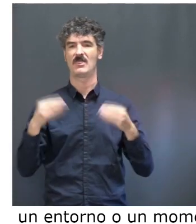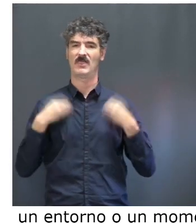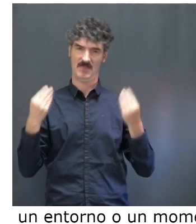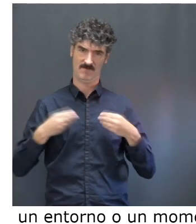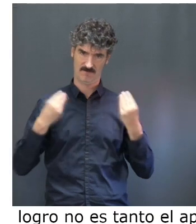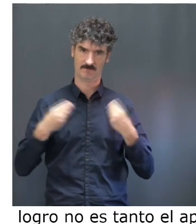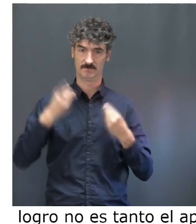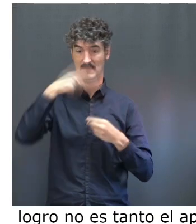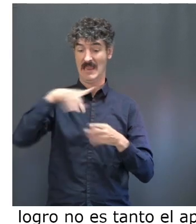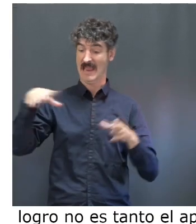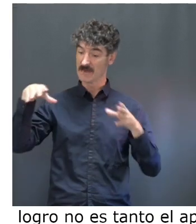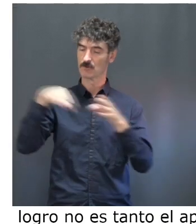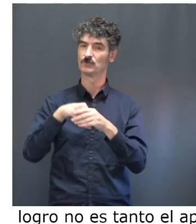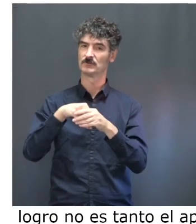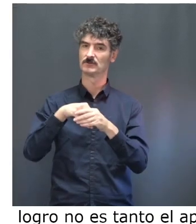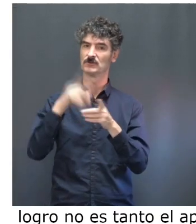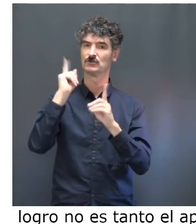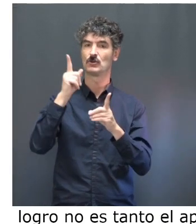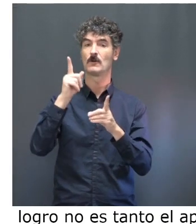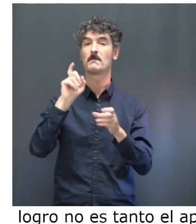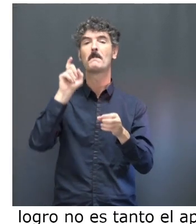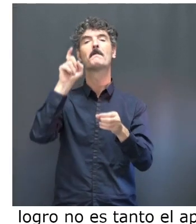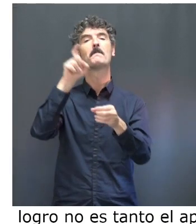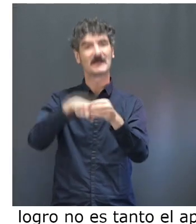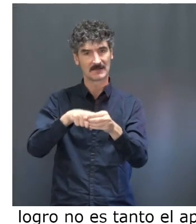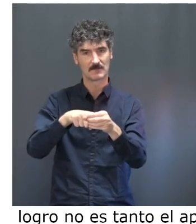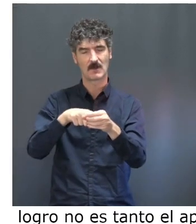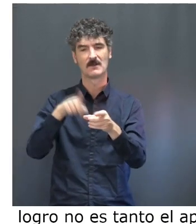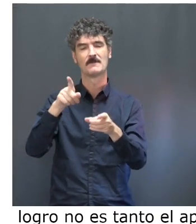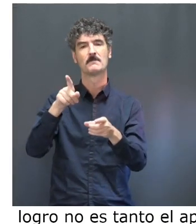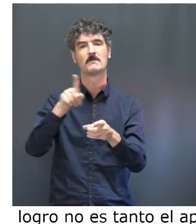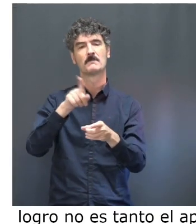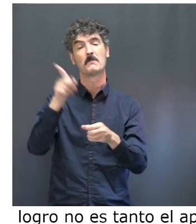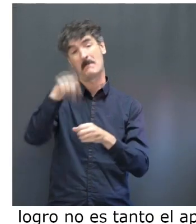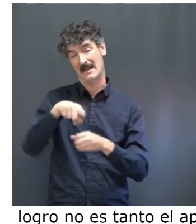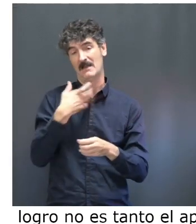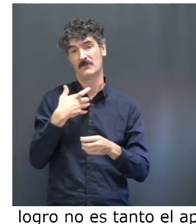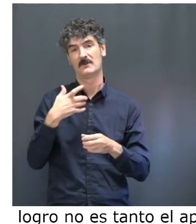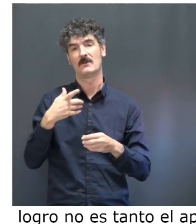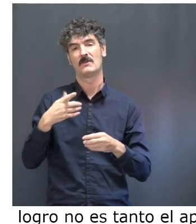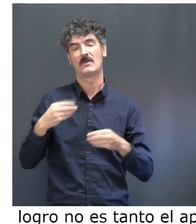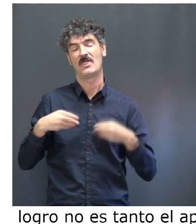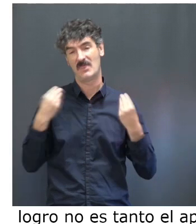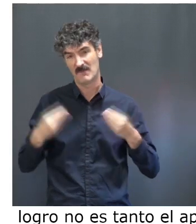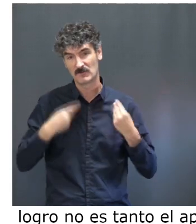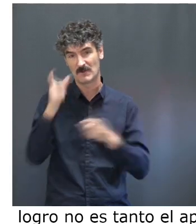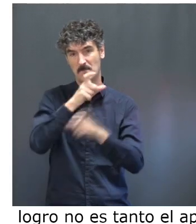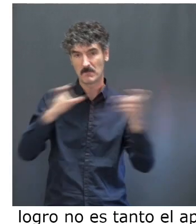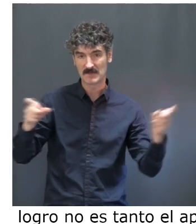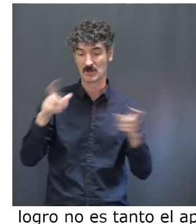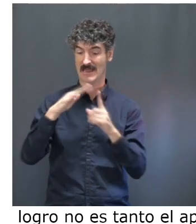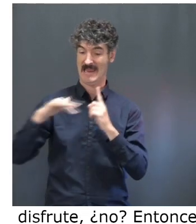nos aseguraremos que hay inclusión si, aparte de tener presencia y participación, también está disfrutando la persona o las personas de ese